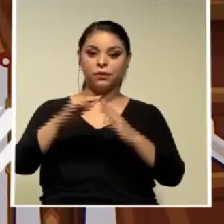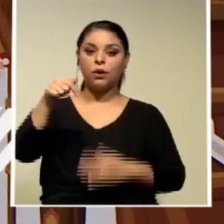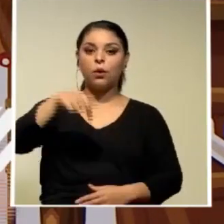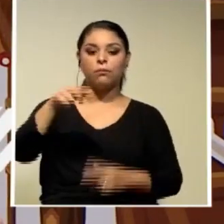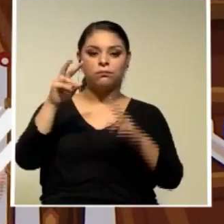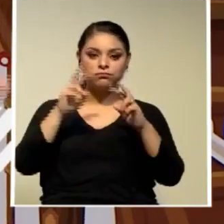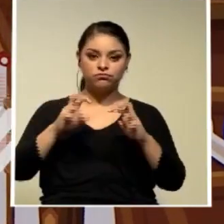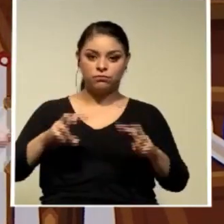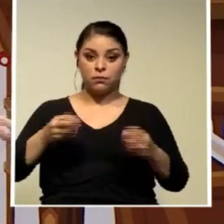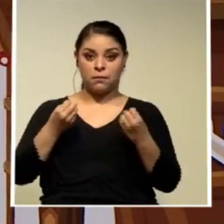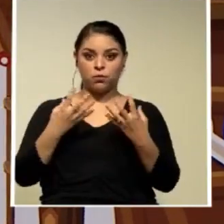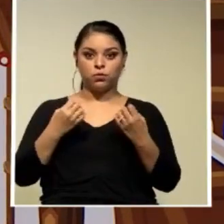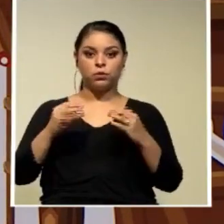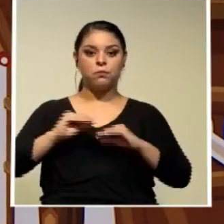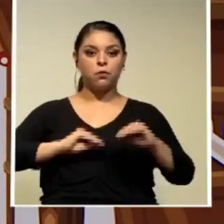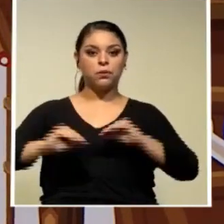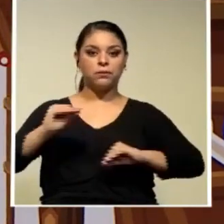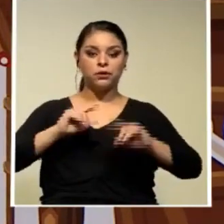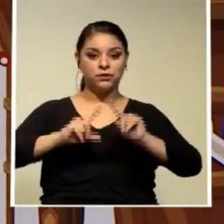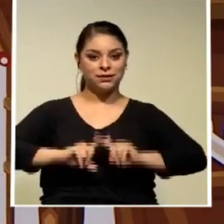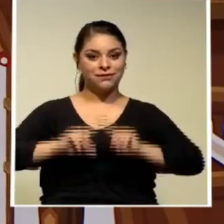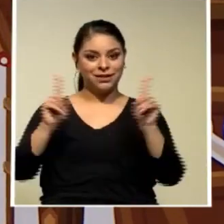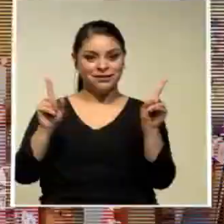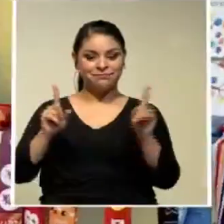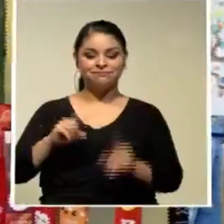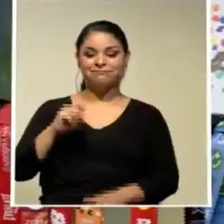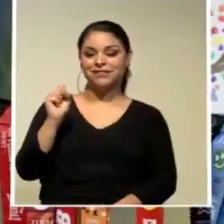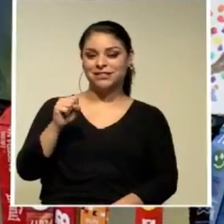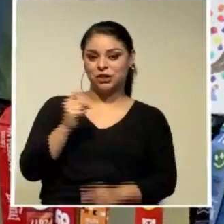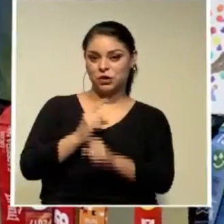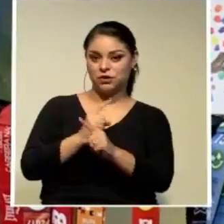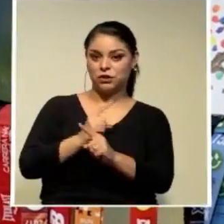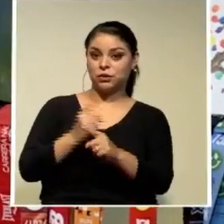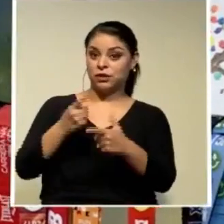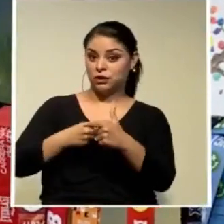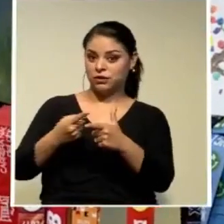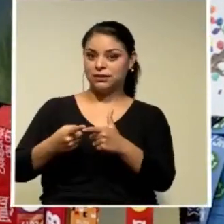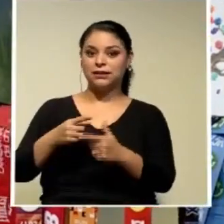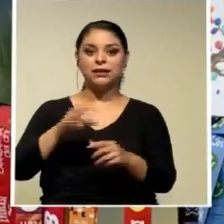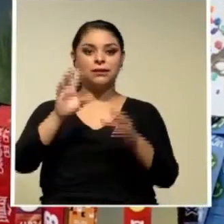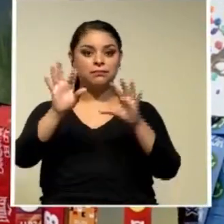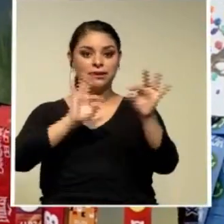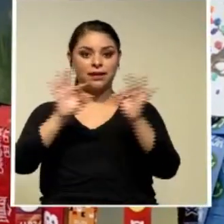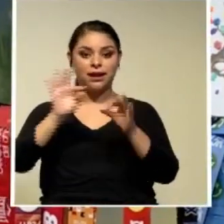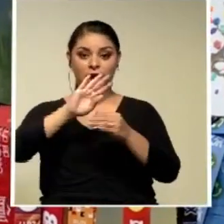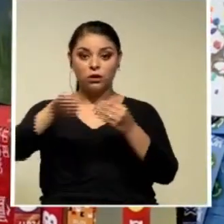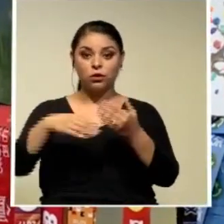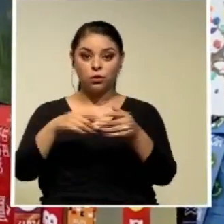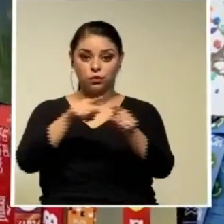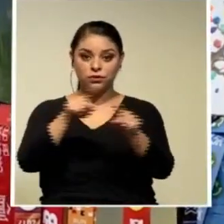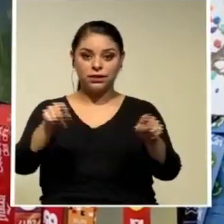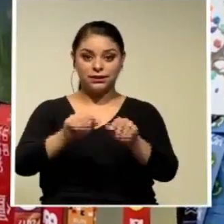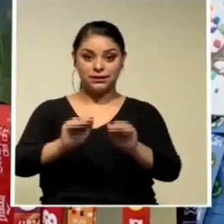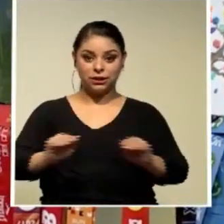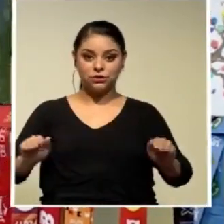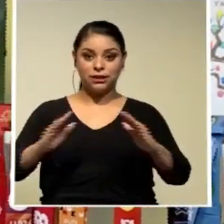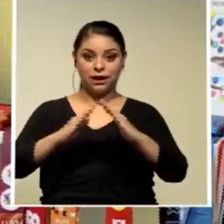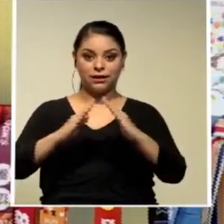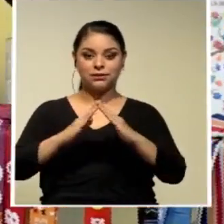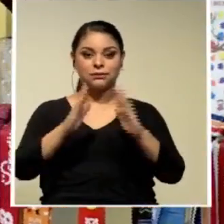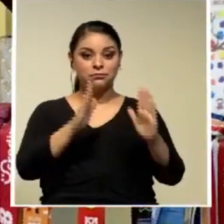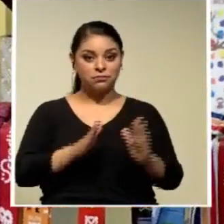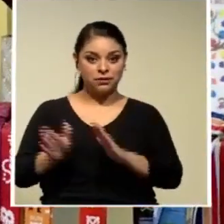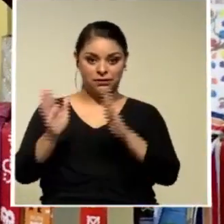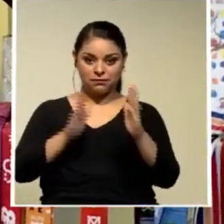muchos movimientos diferentes. Así es, niña Gwen. Entonces vamos a invitar a todos los niños y las niñas en casa para que se preparen